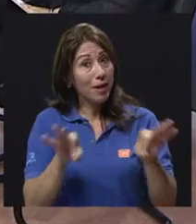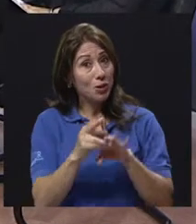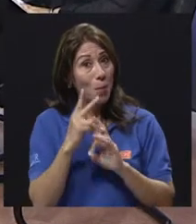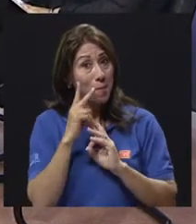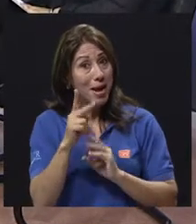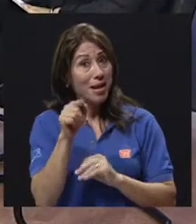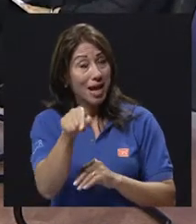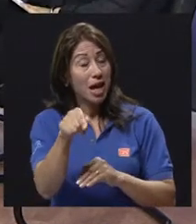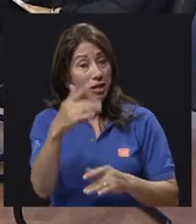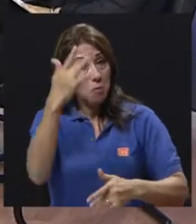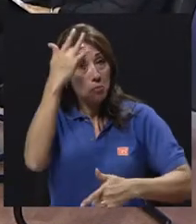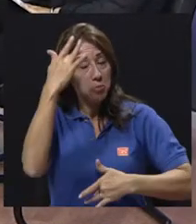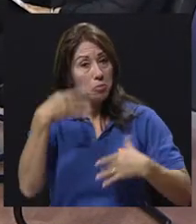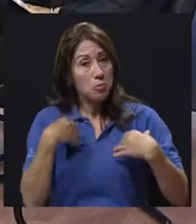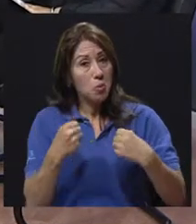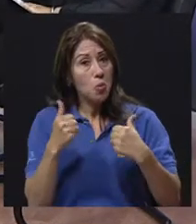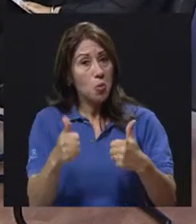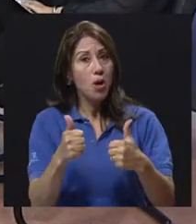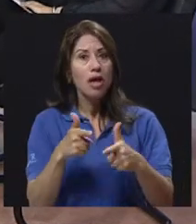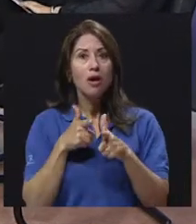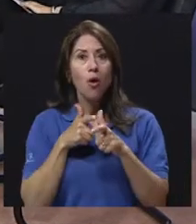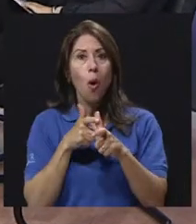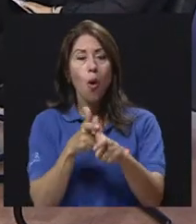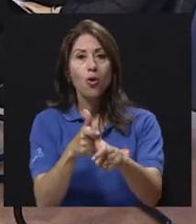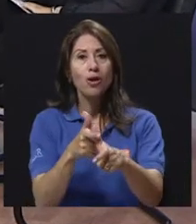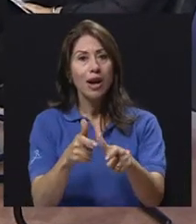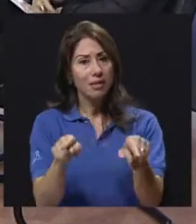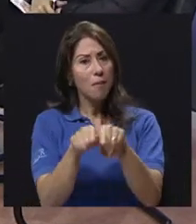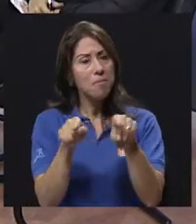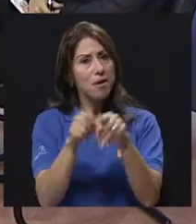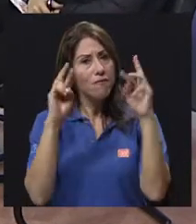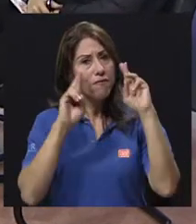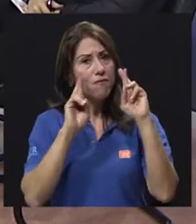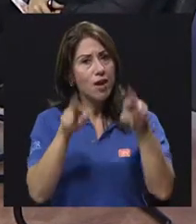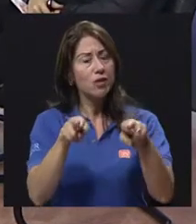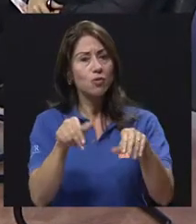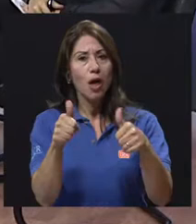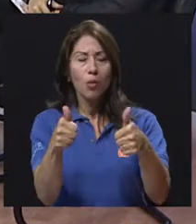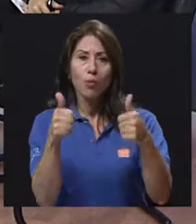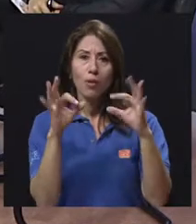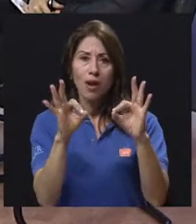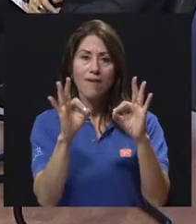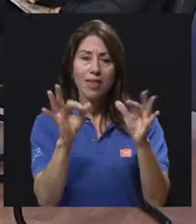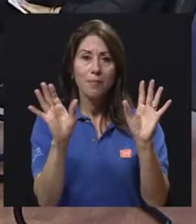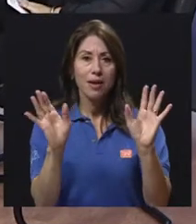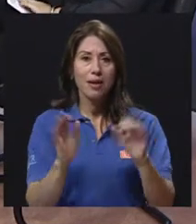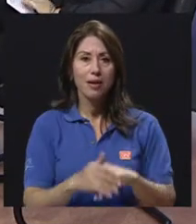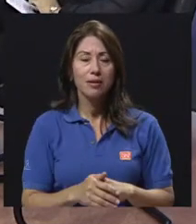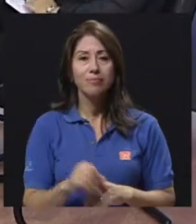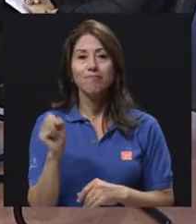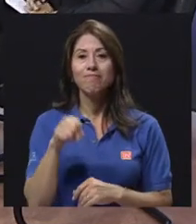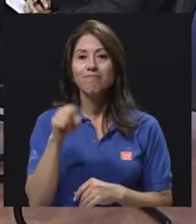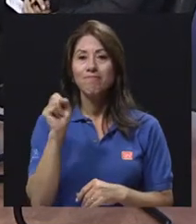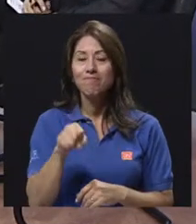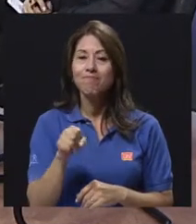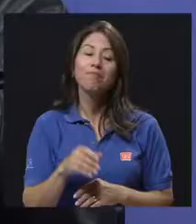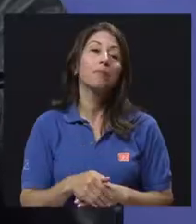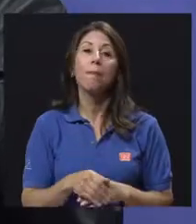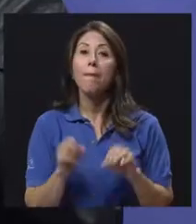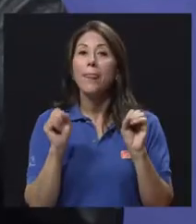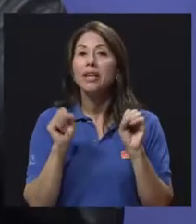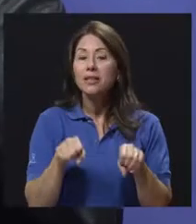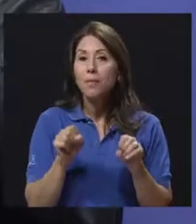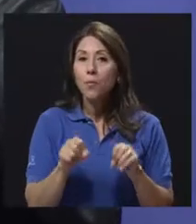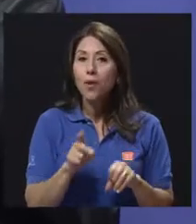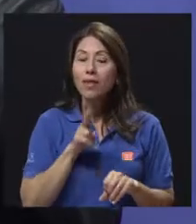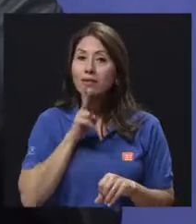cómo ella se recupera, sí, y la corre y le va tan bien, además corriendo. Refuerza, sí, la historia. Sí, claro que sí. ¿Se puede considerar como